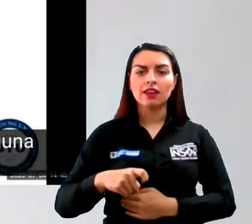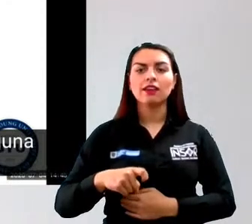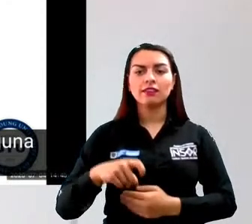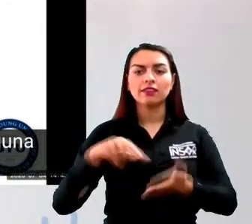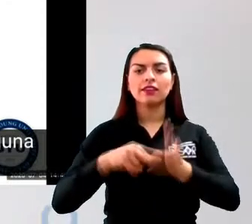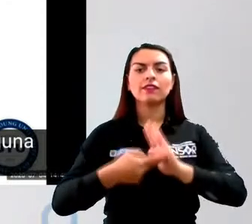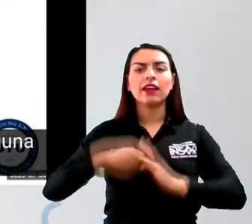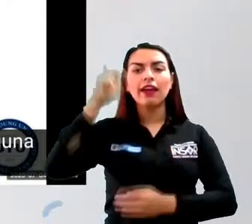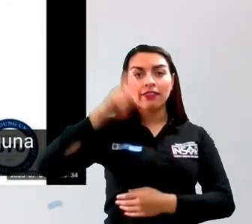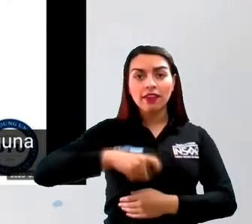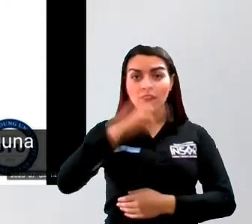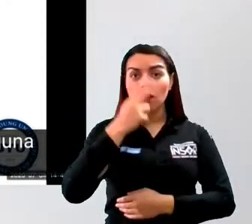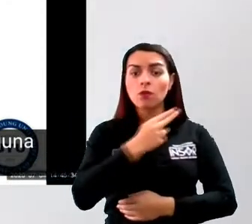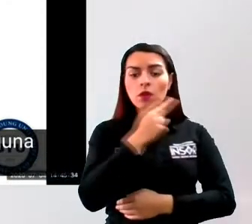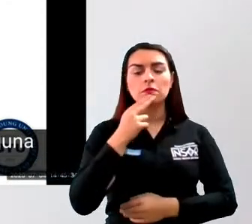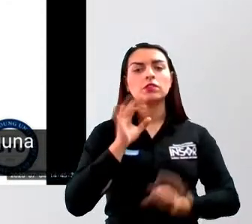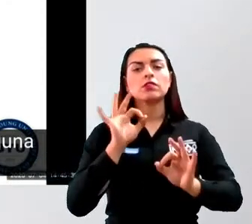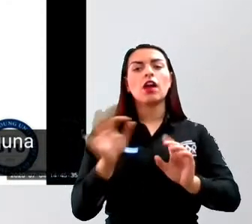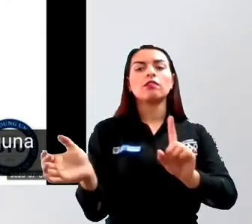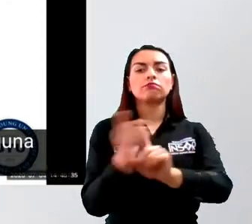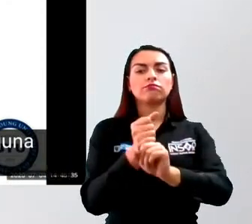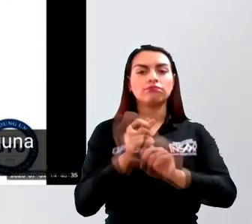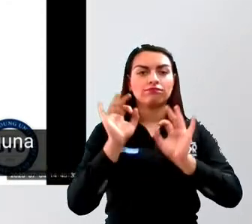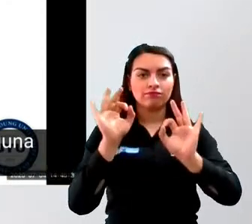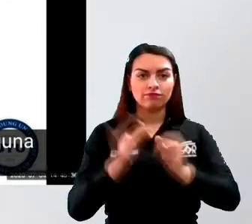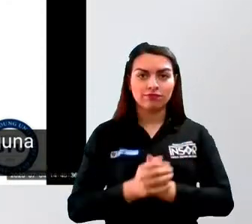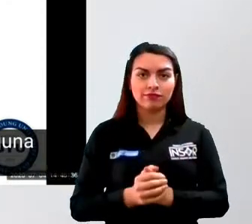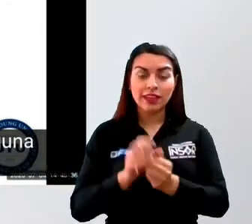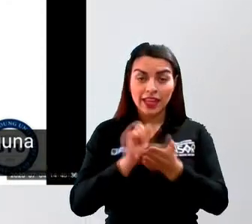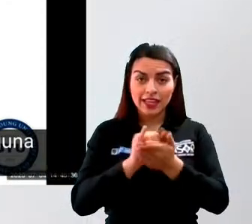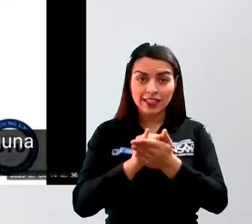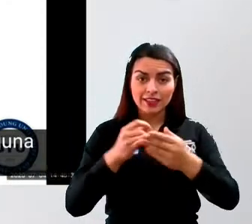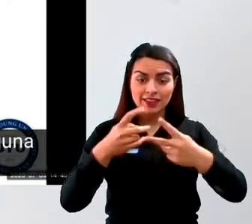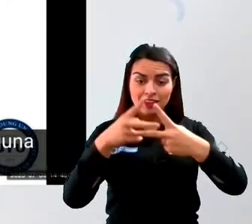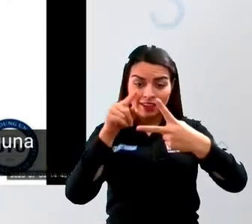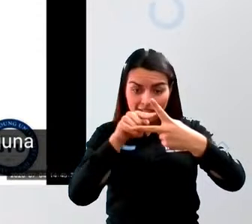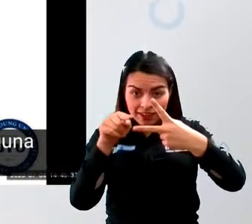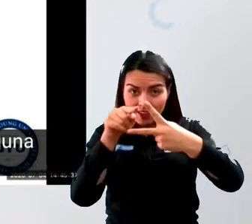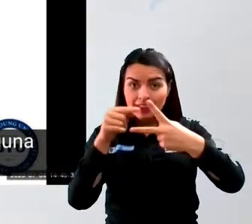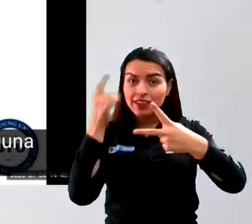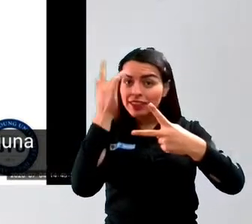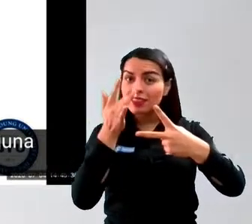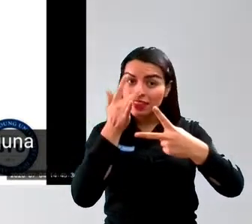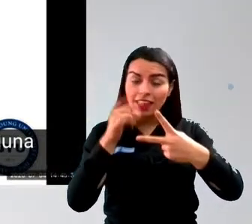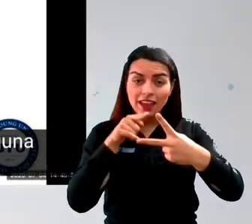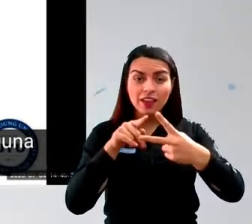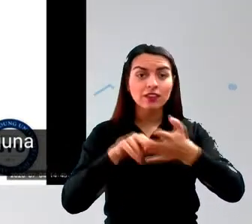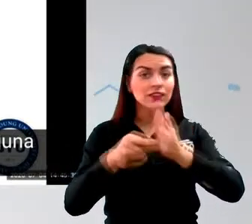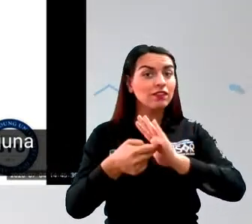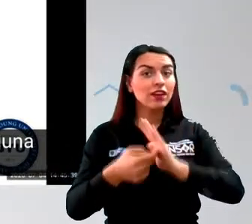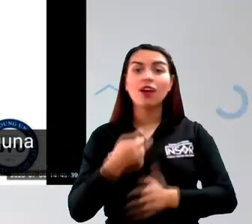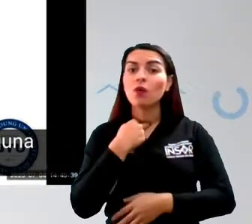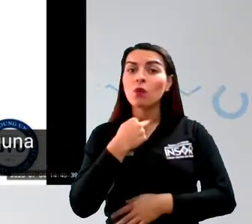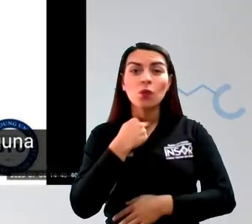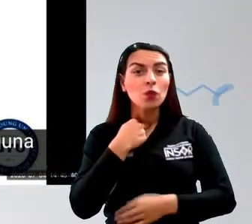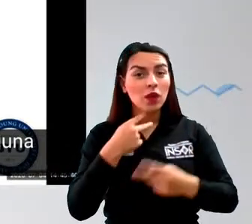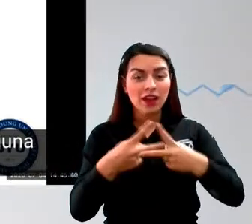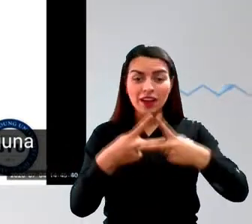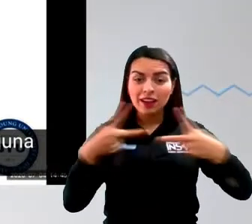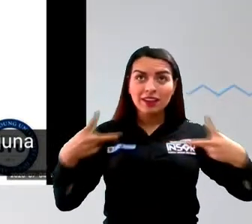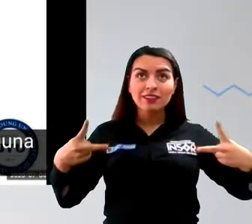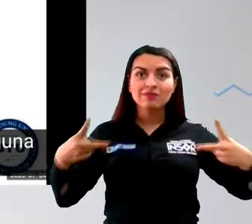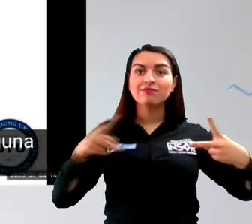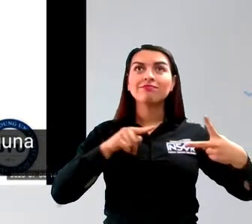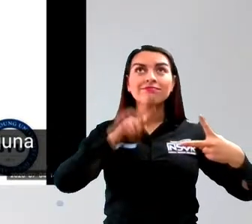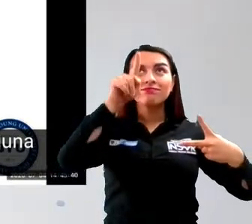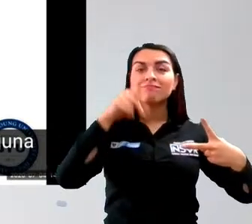éxito académico. Así que si este triángulo negro aquí no alcanza los bordes exteriores de alguna manera, los